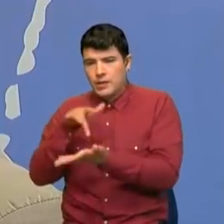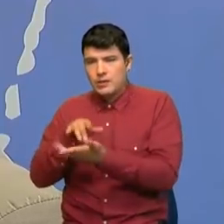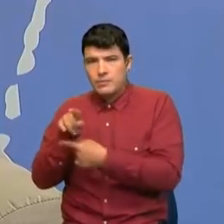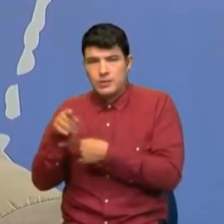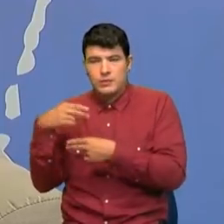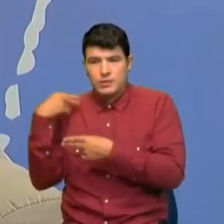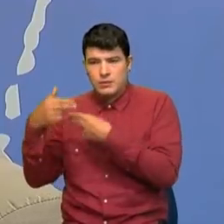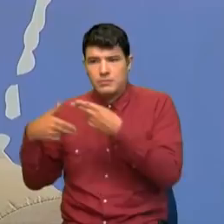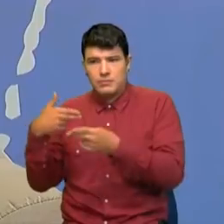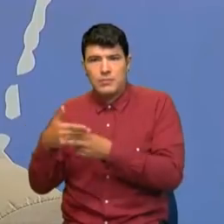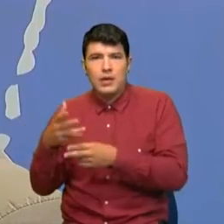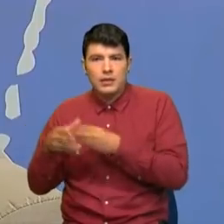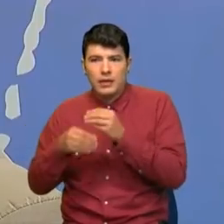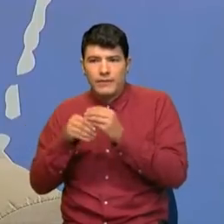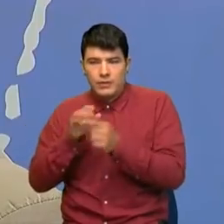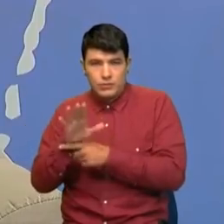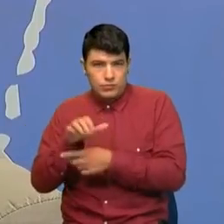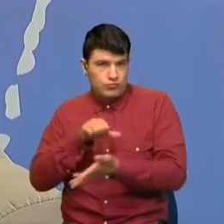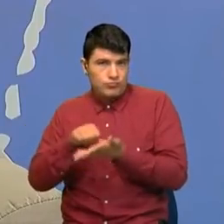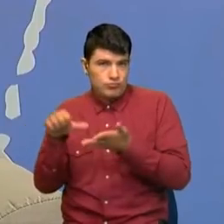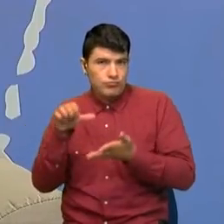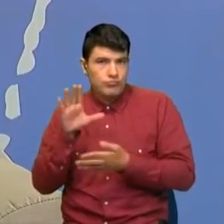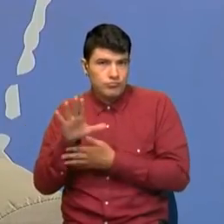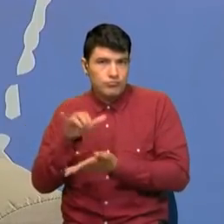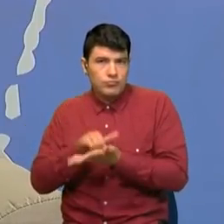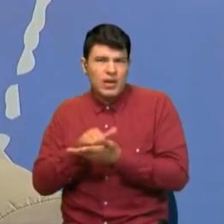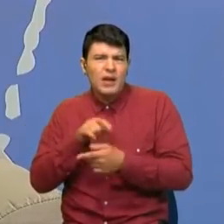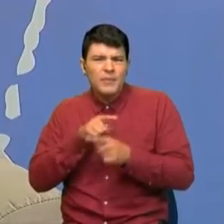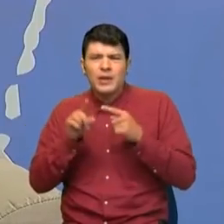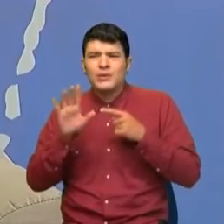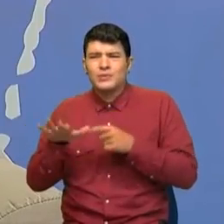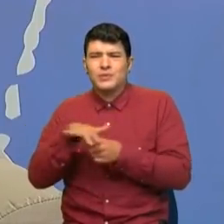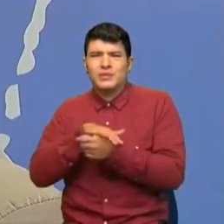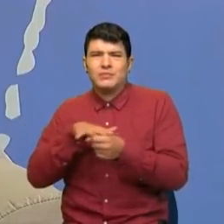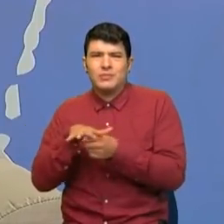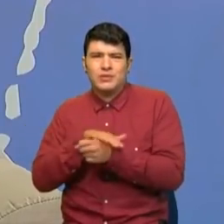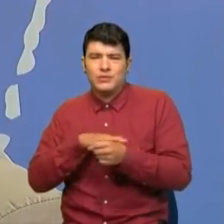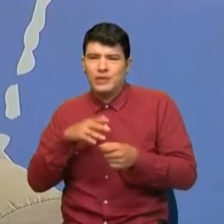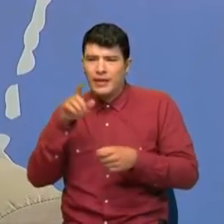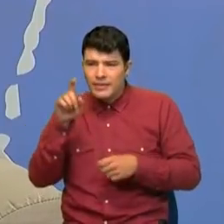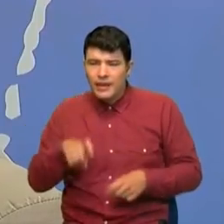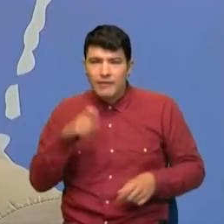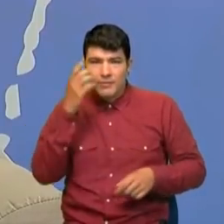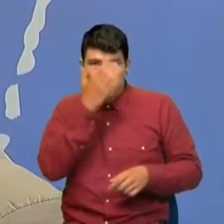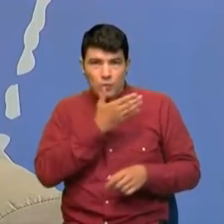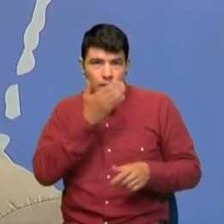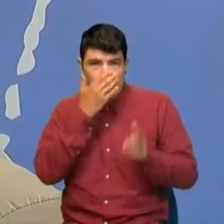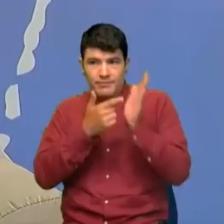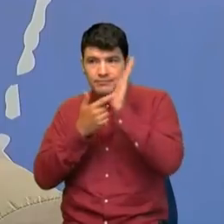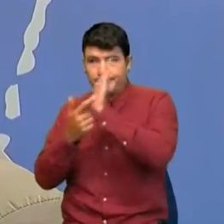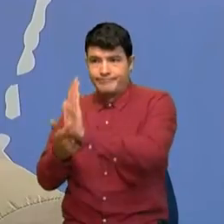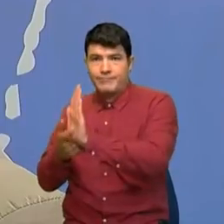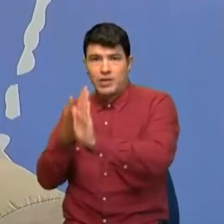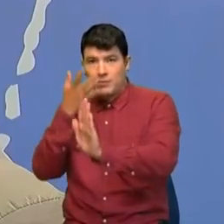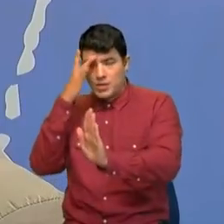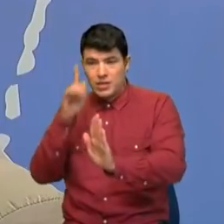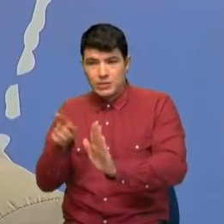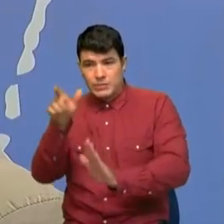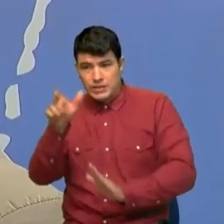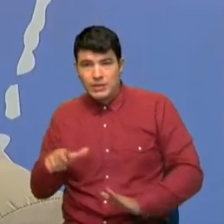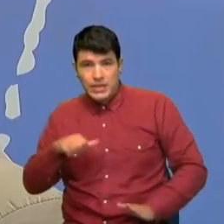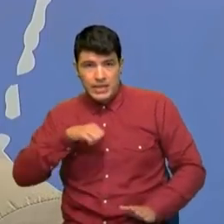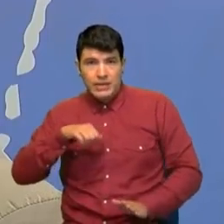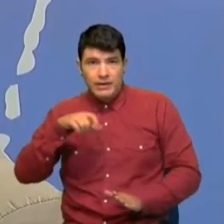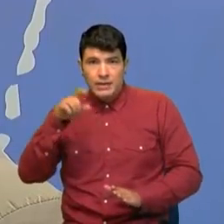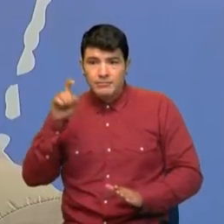en la herencia debido a esos gastos como tal. Entonces, es una situación meramente probatoria porque pues él debe tener los documentos, los